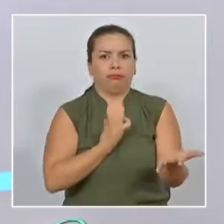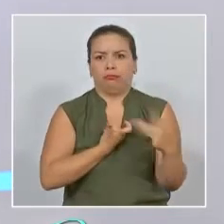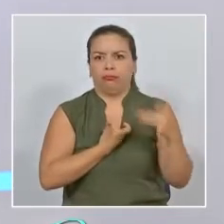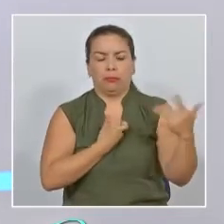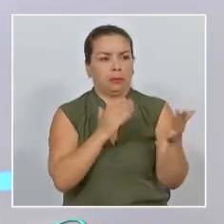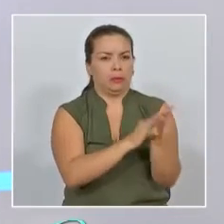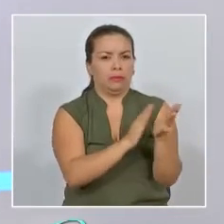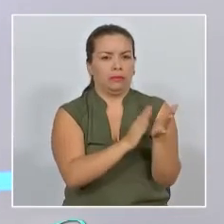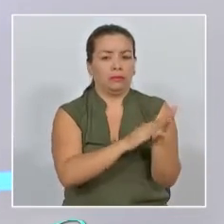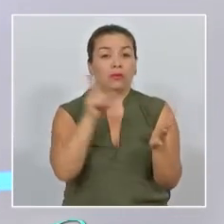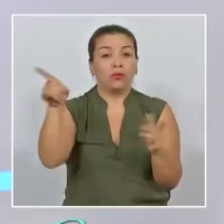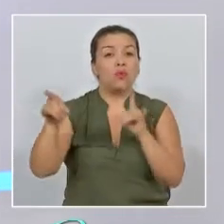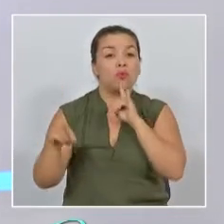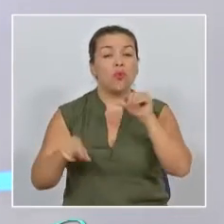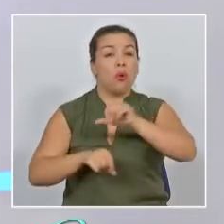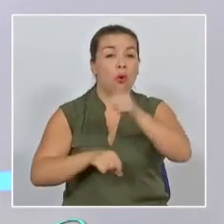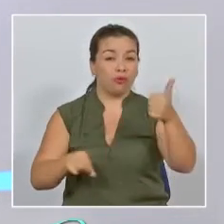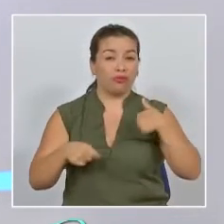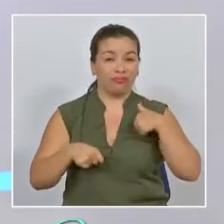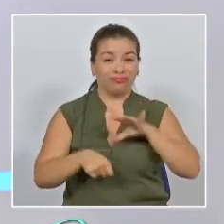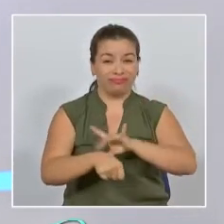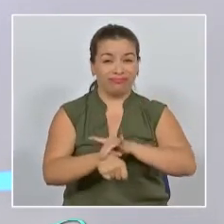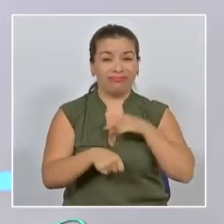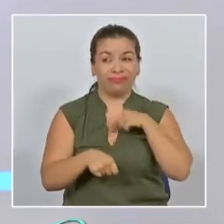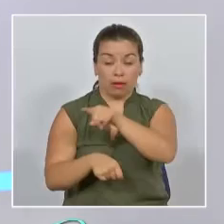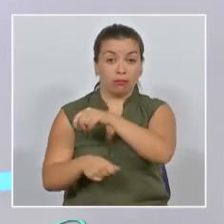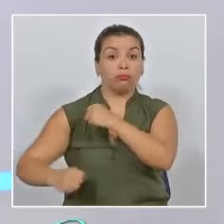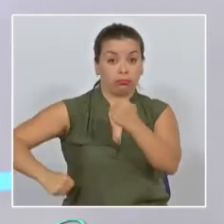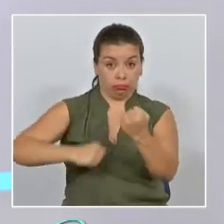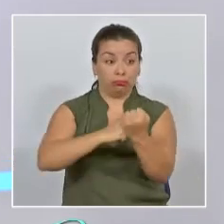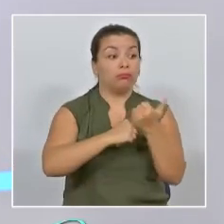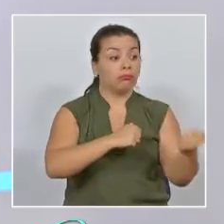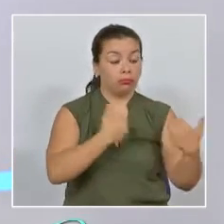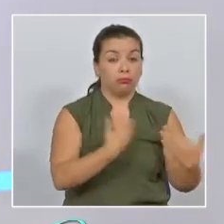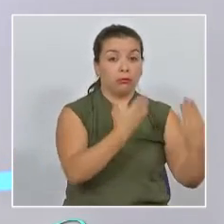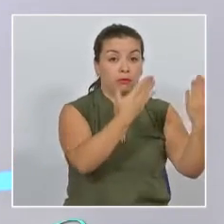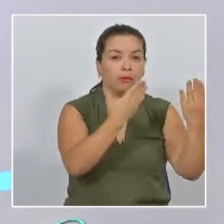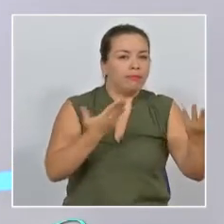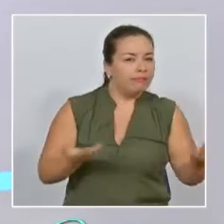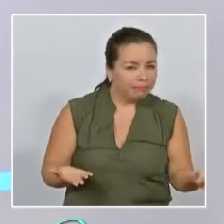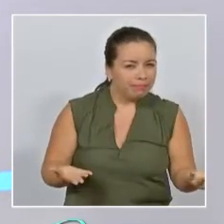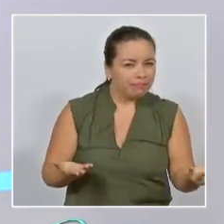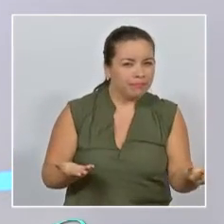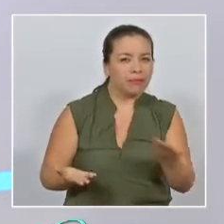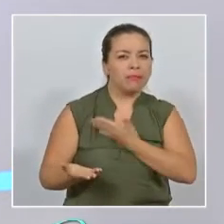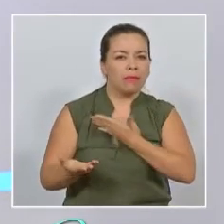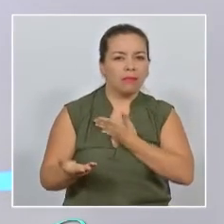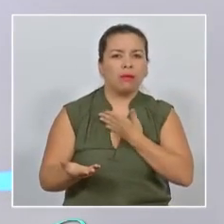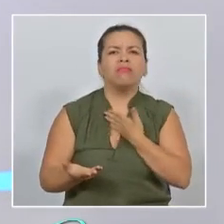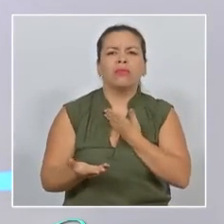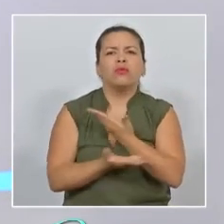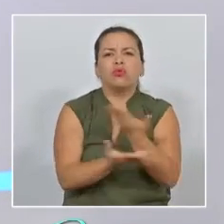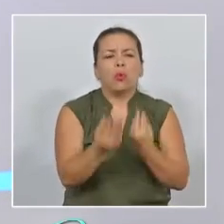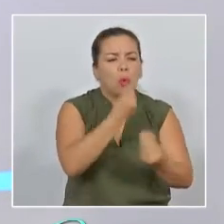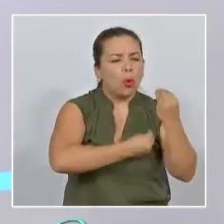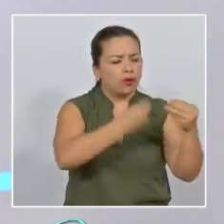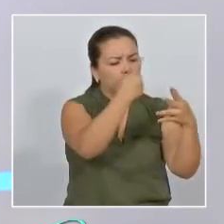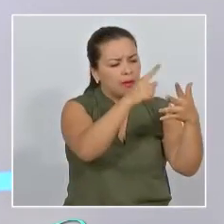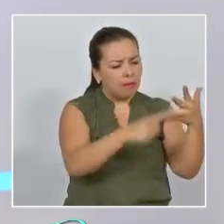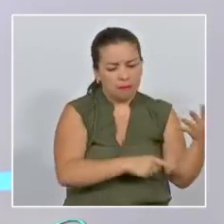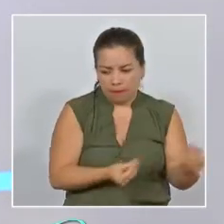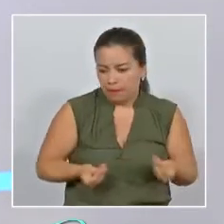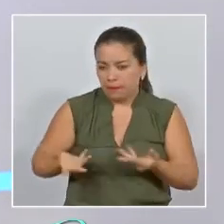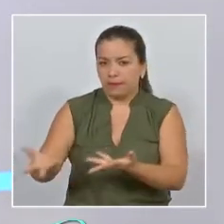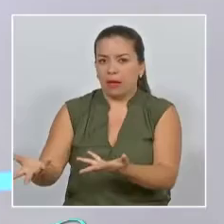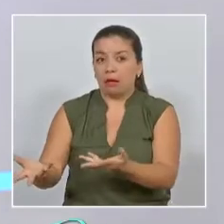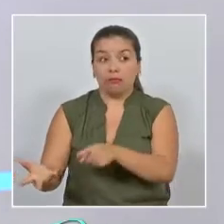doctor Ginás en Estados Unidos lo ha apoyado en investigaciones a él. Entonces, las mamás le dan la dieta complementaria a los niños y